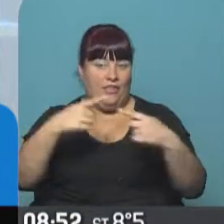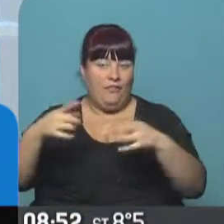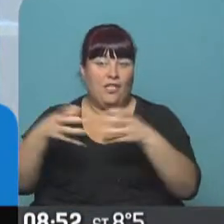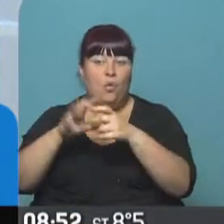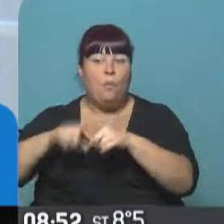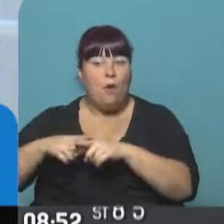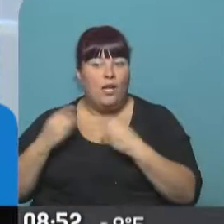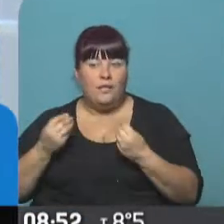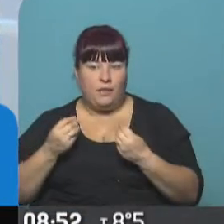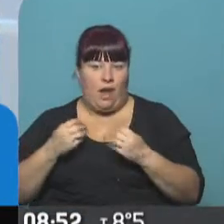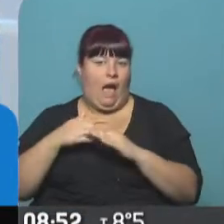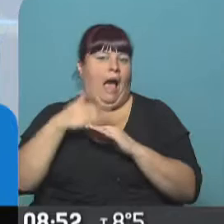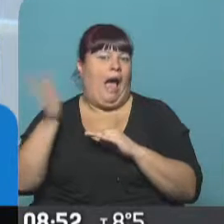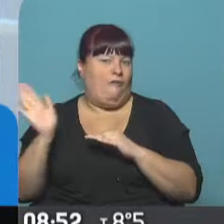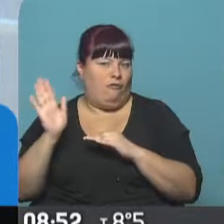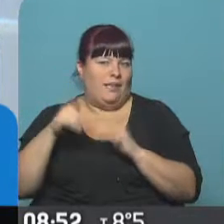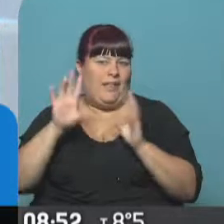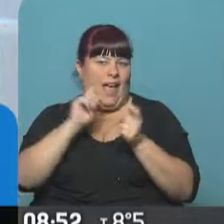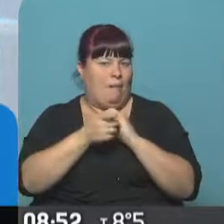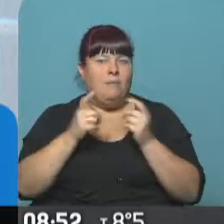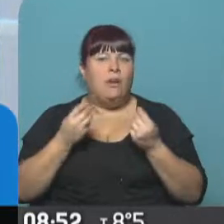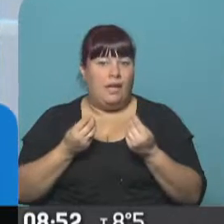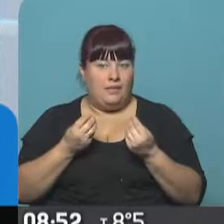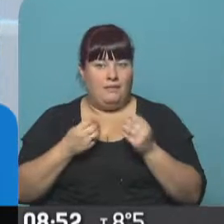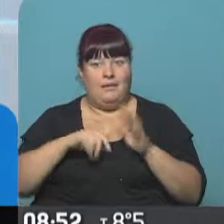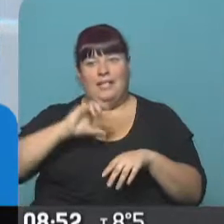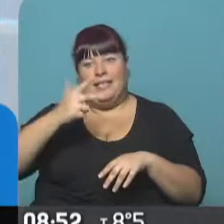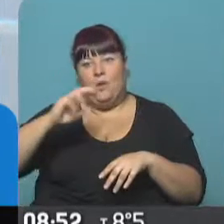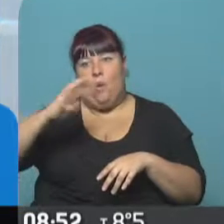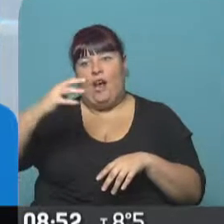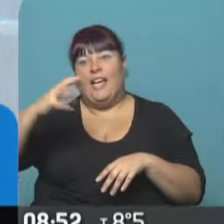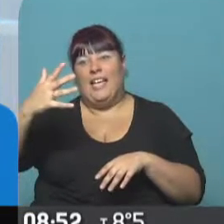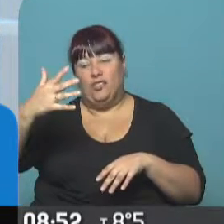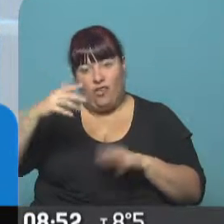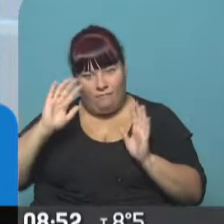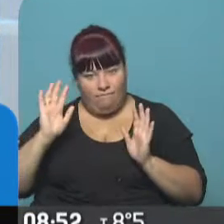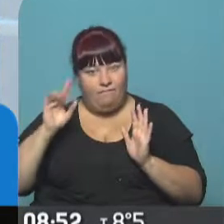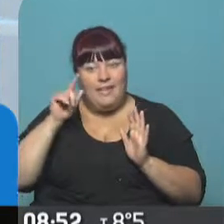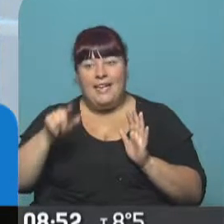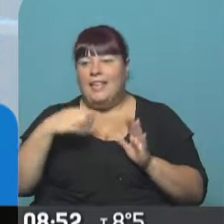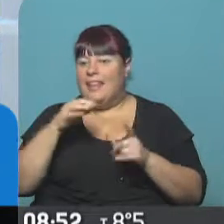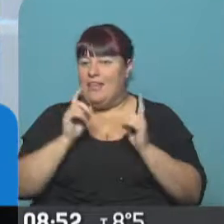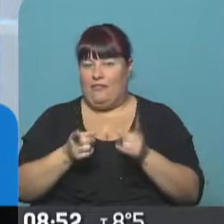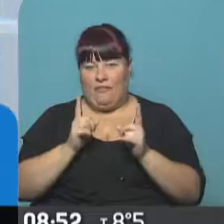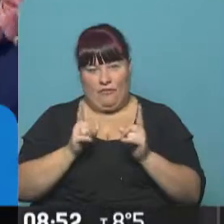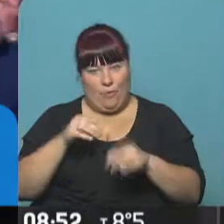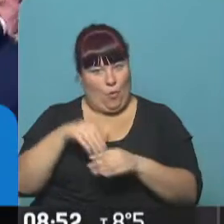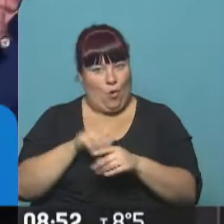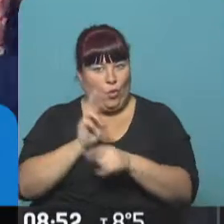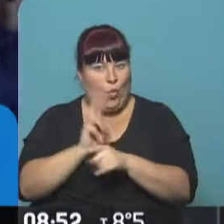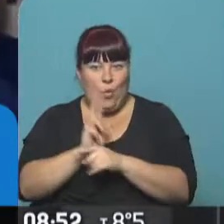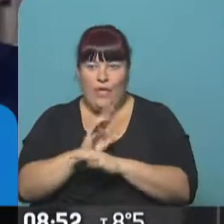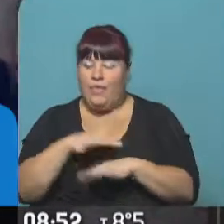espacios políticos por fuera sobre todo de cambiemos es sobre todo los terceros los cuartos los quintos es sostener los tres robots odio